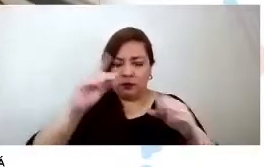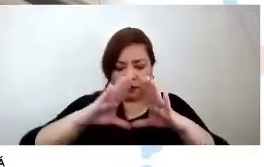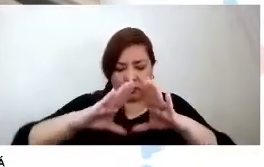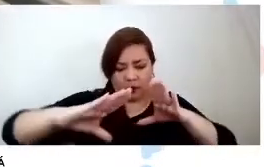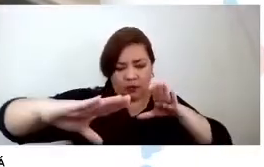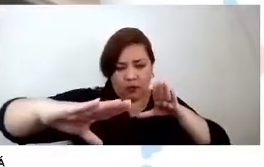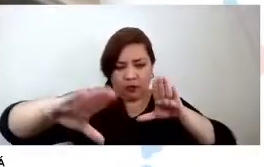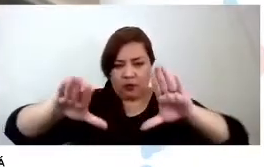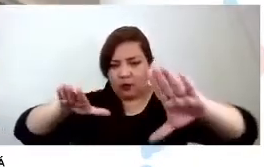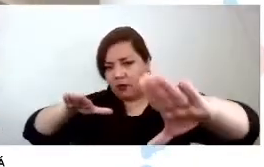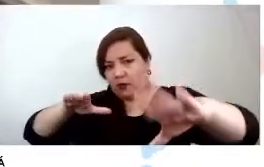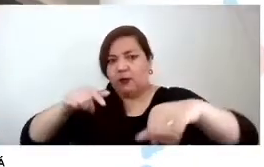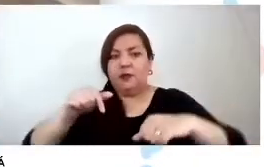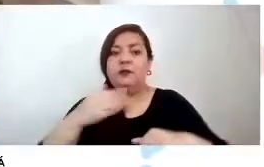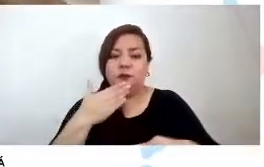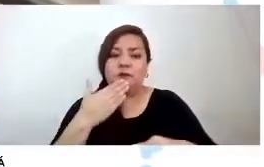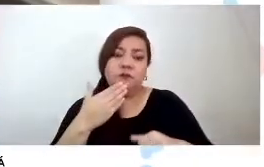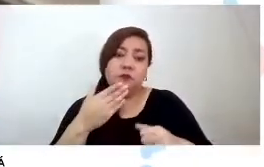de paleontología.